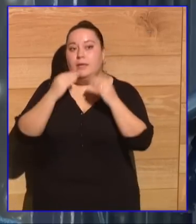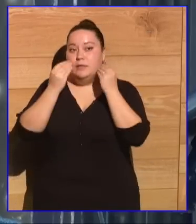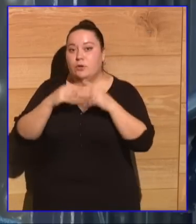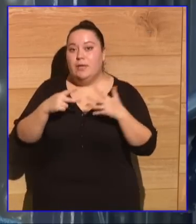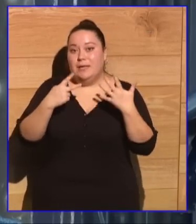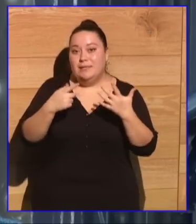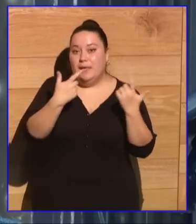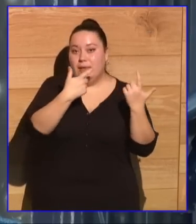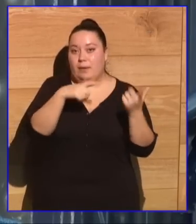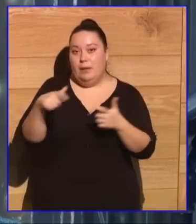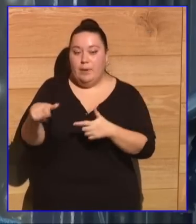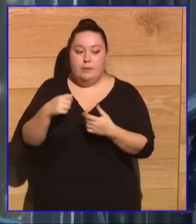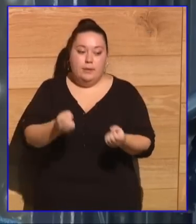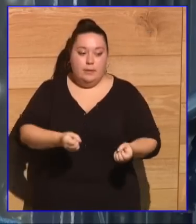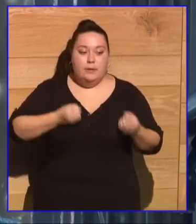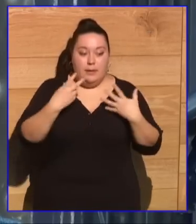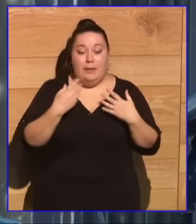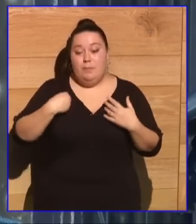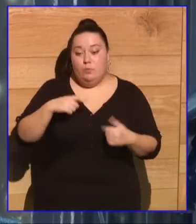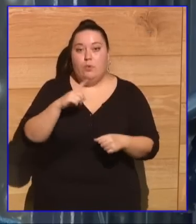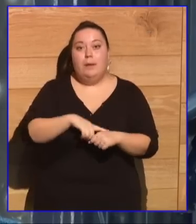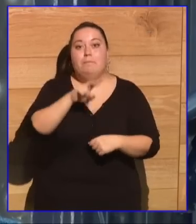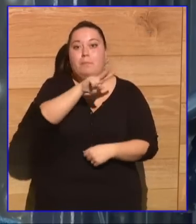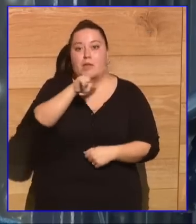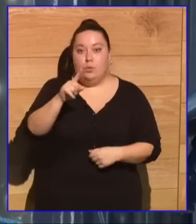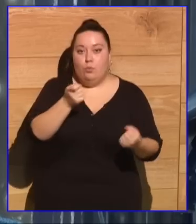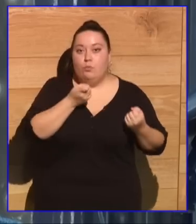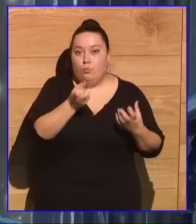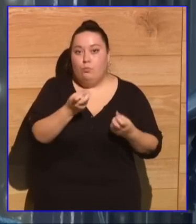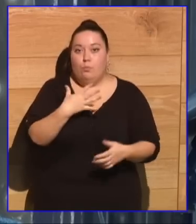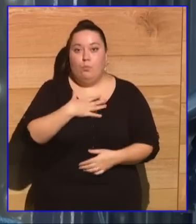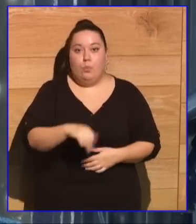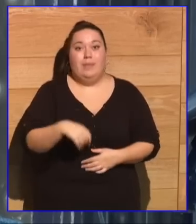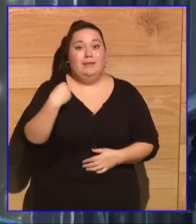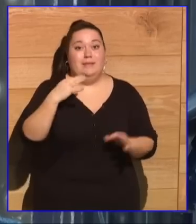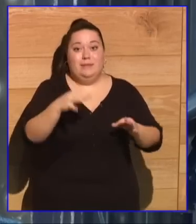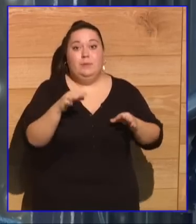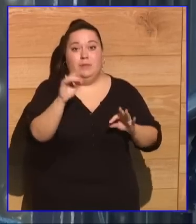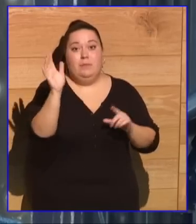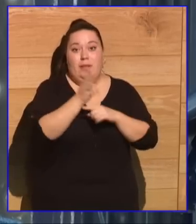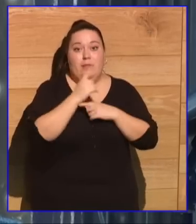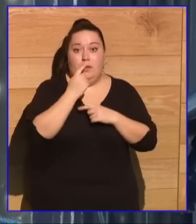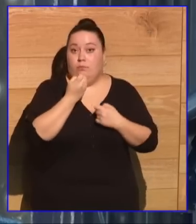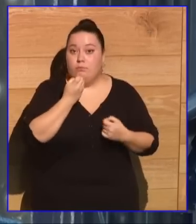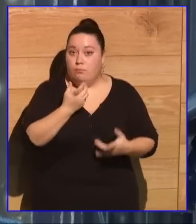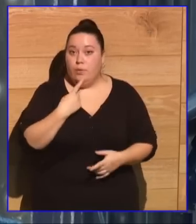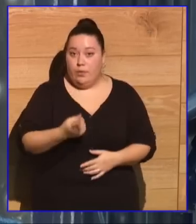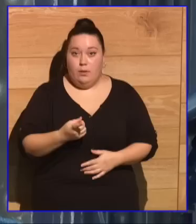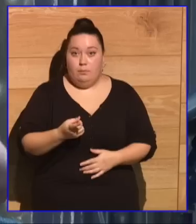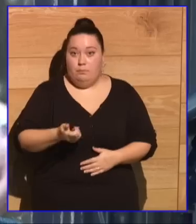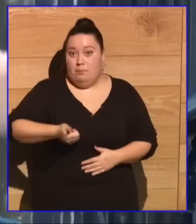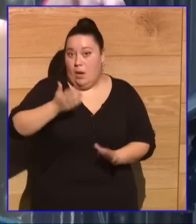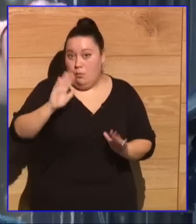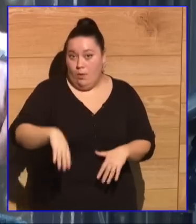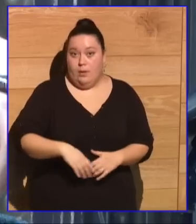en 7 argumentos que se pueden subdividir a su vez en 21. Y eso es lo que ha tratado el cine siempre, y no hay más. O sea, y es